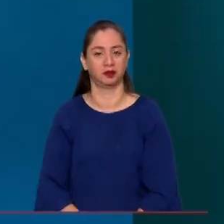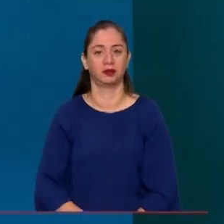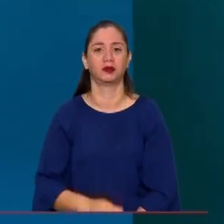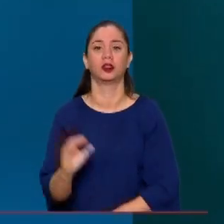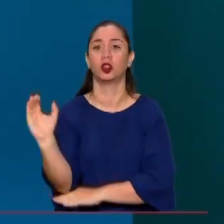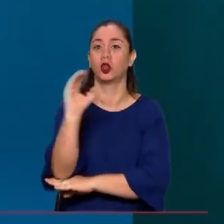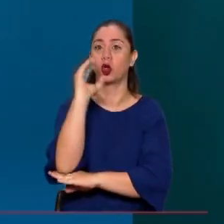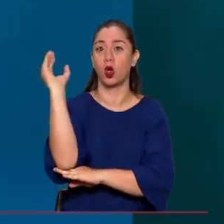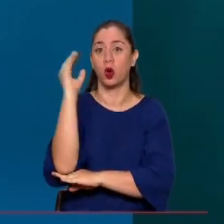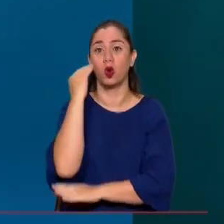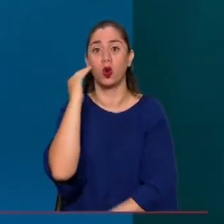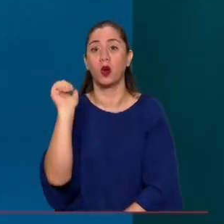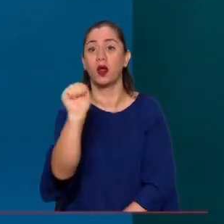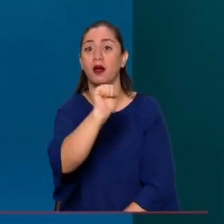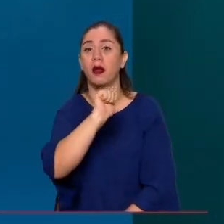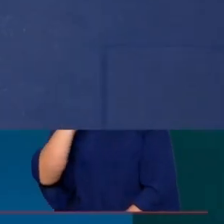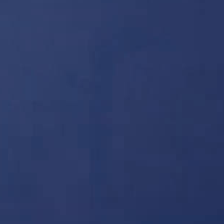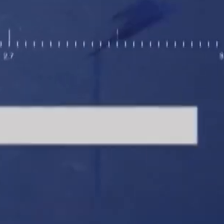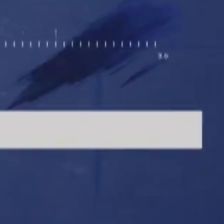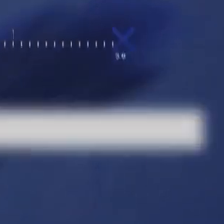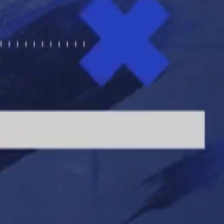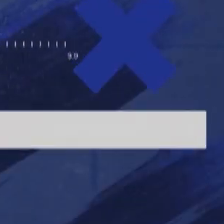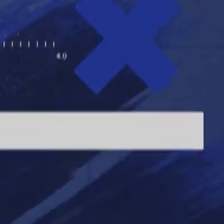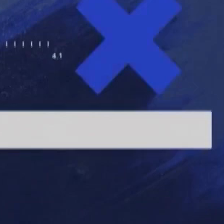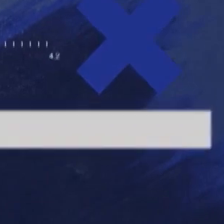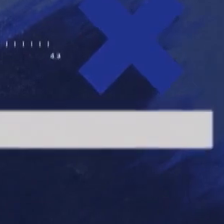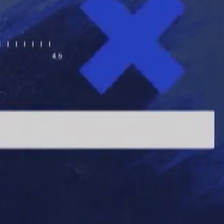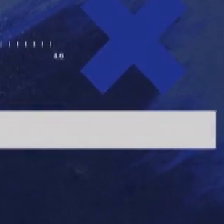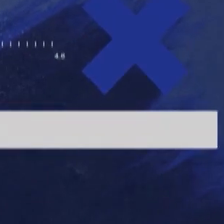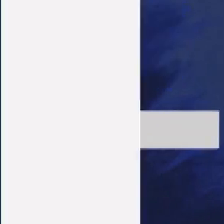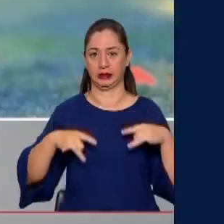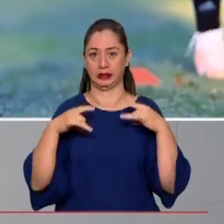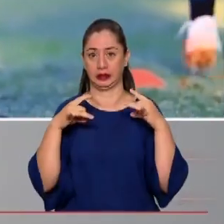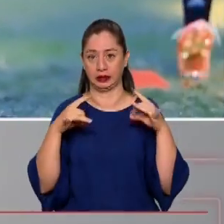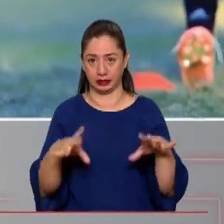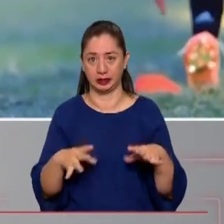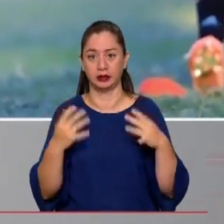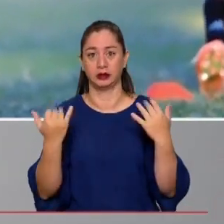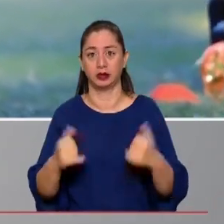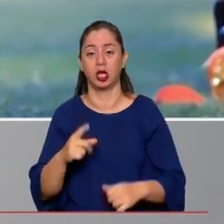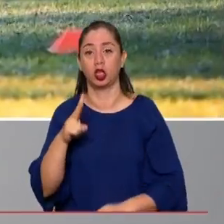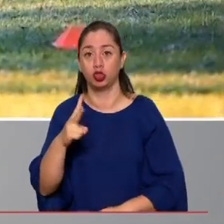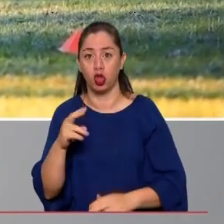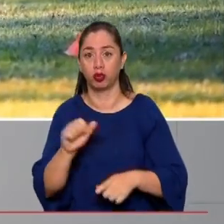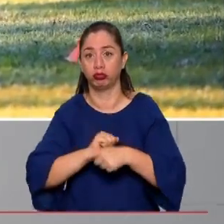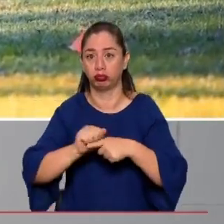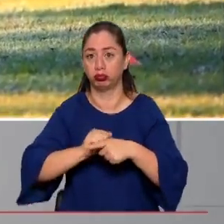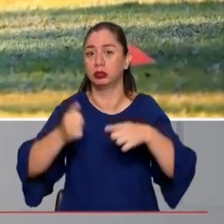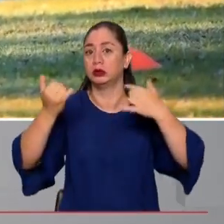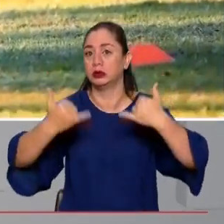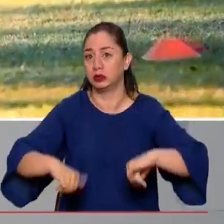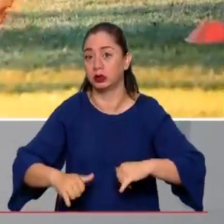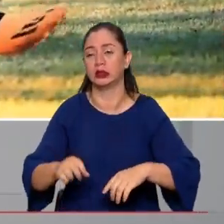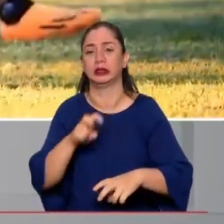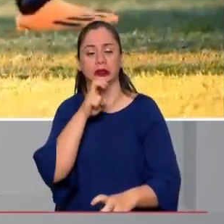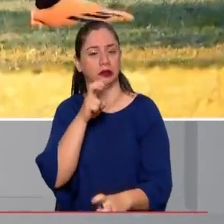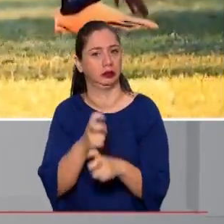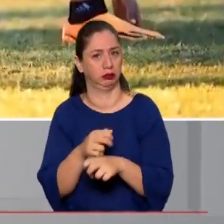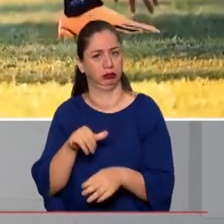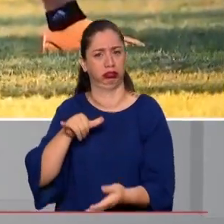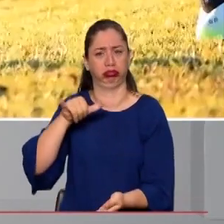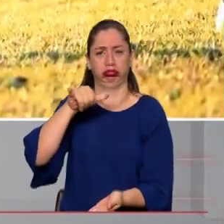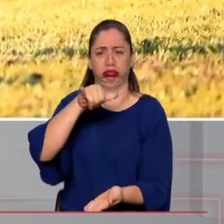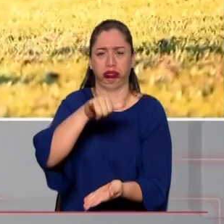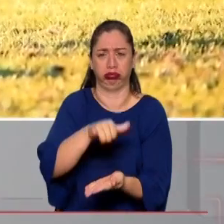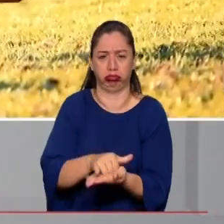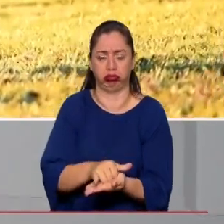de la Selección Colombia Femenina, que ya se encuentra en territorio australiano. Dos entrenamientos. Pese a las dificultades que se le presentó en el viaje, se